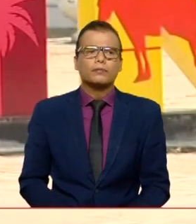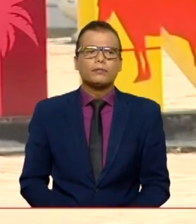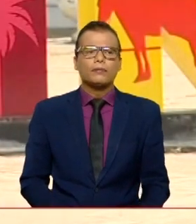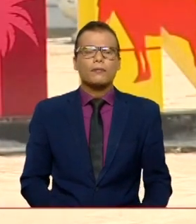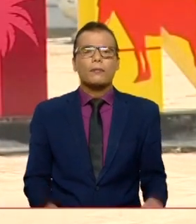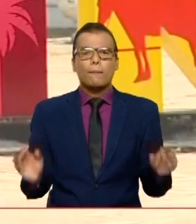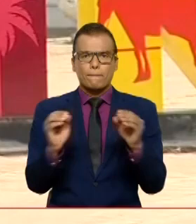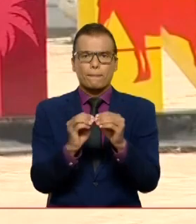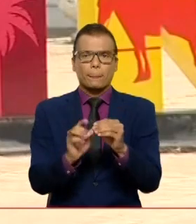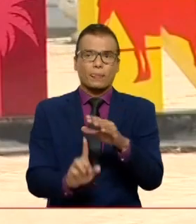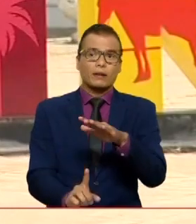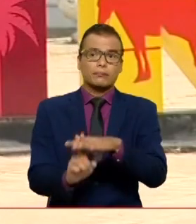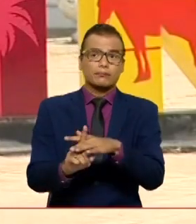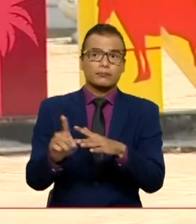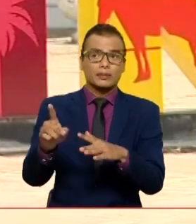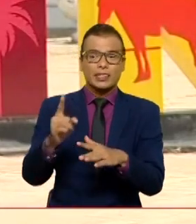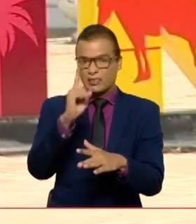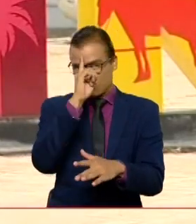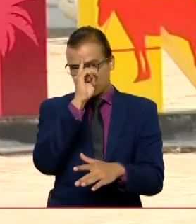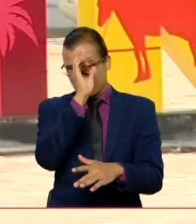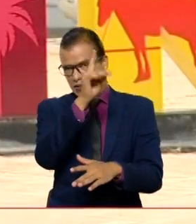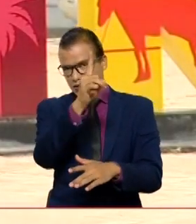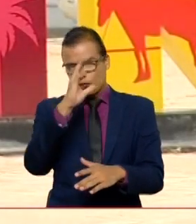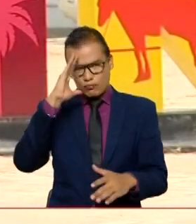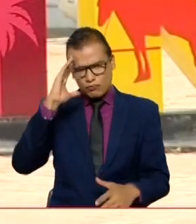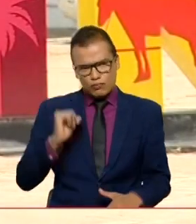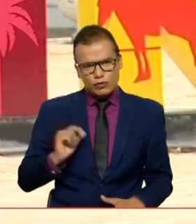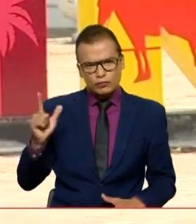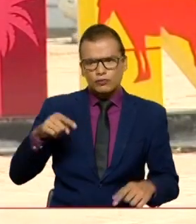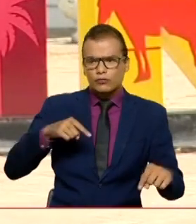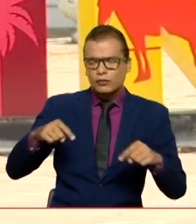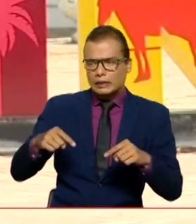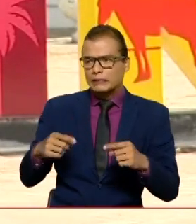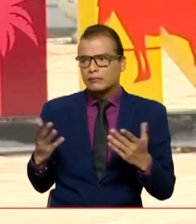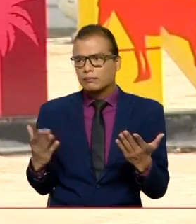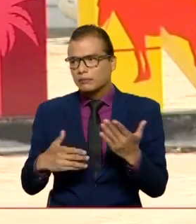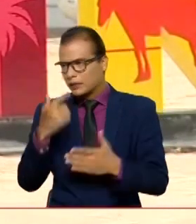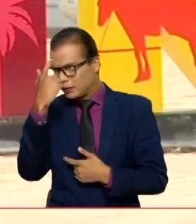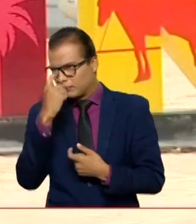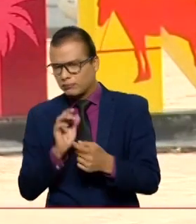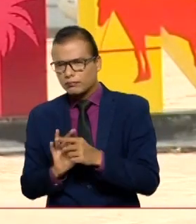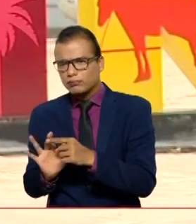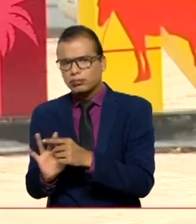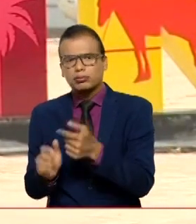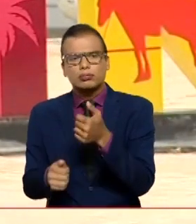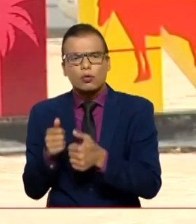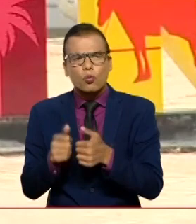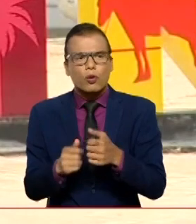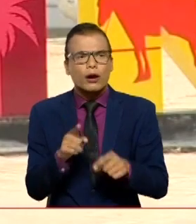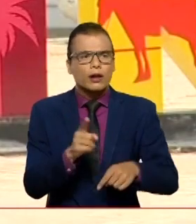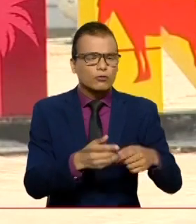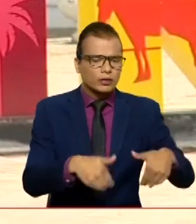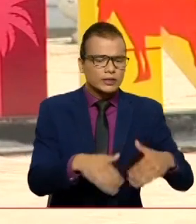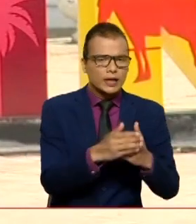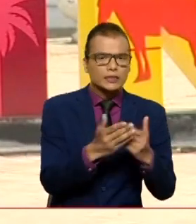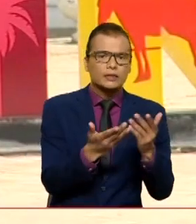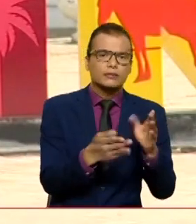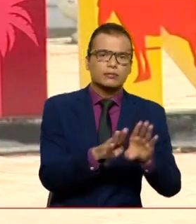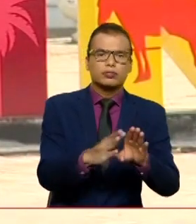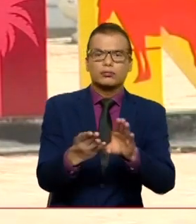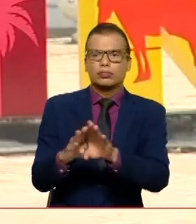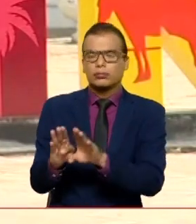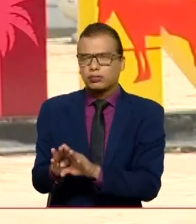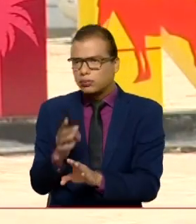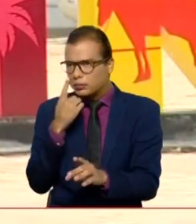Pues mire, ante esta amenaza, las autoridades aquí en Palmira han optado algunas estrategias, como los cierres viales en algunas